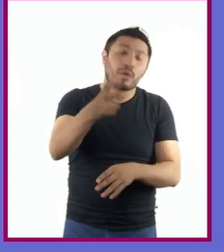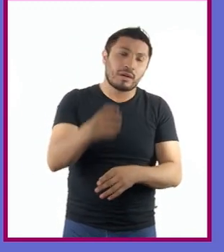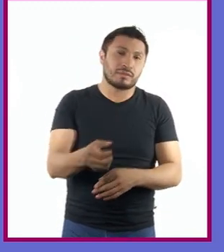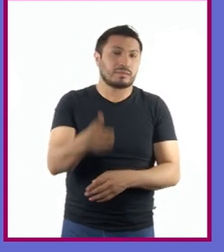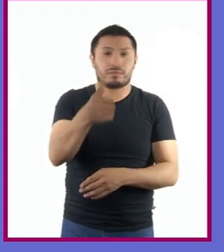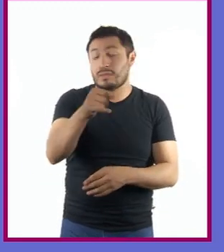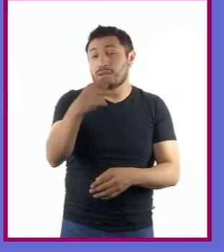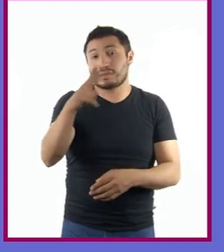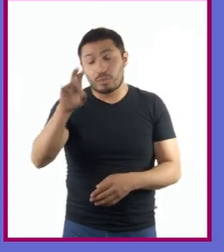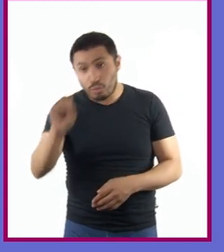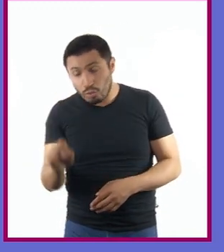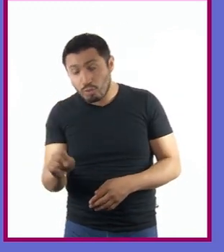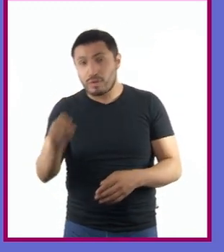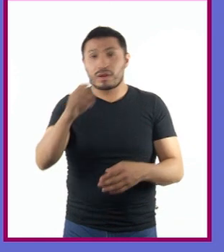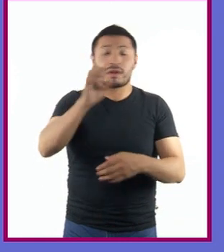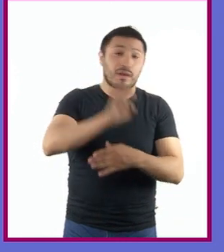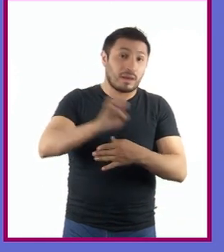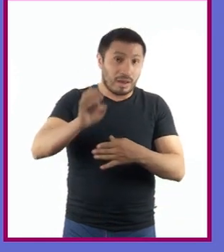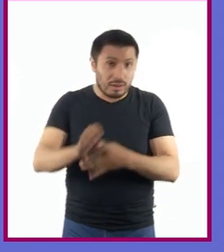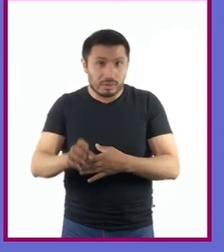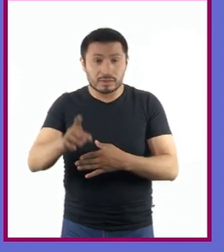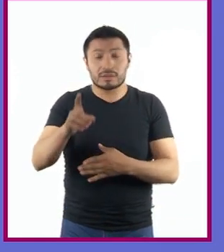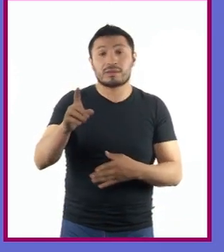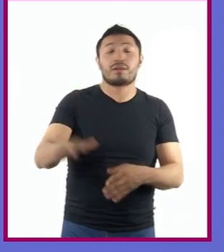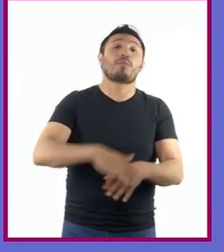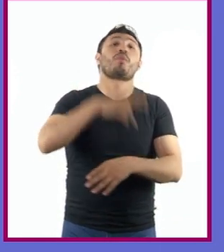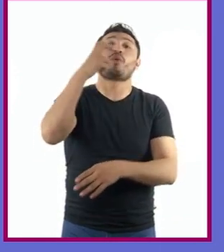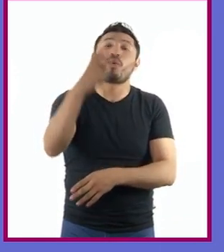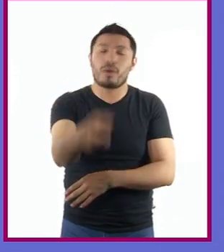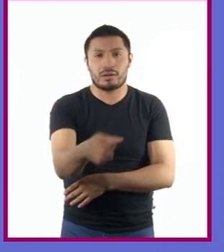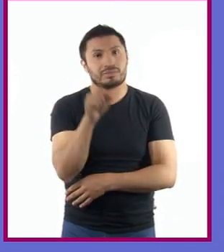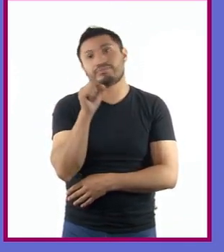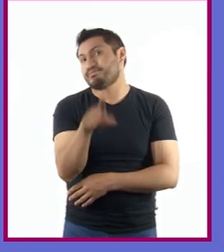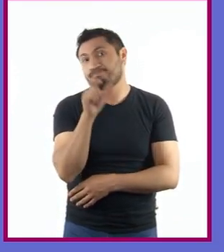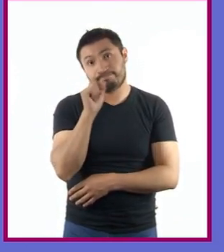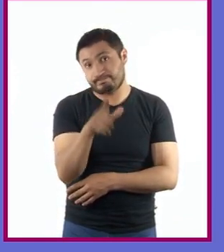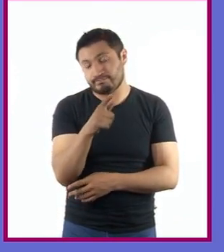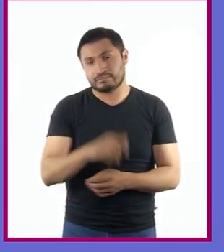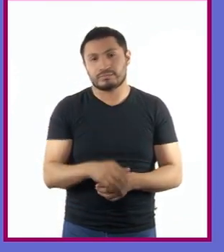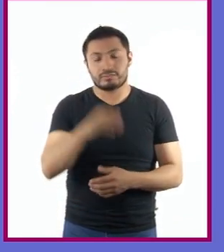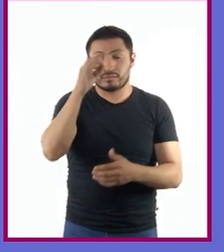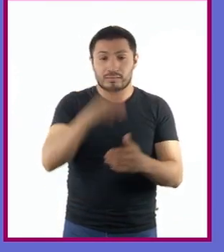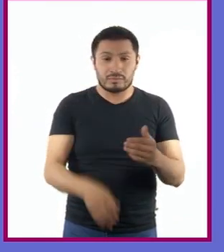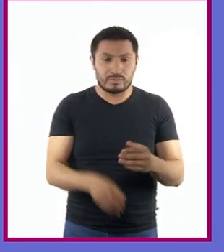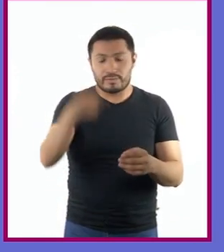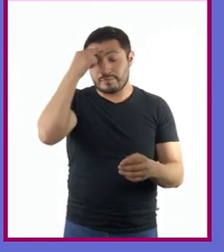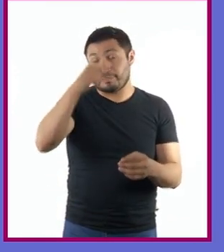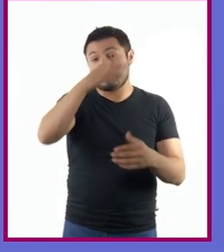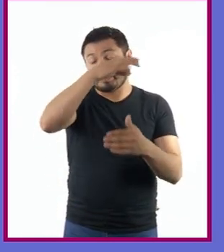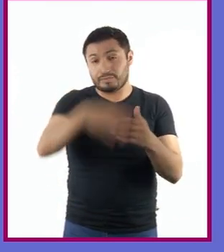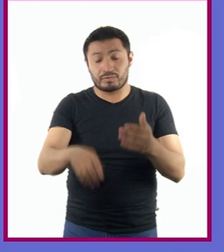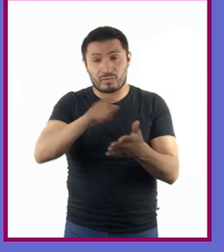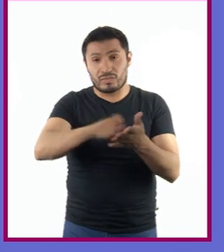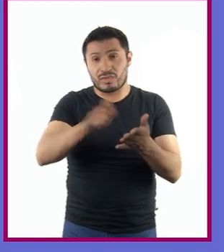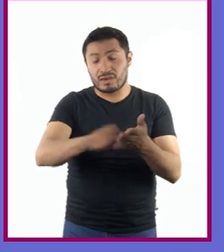así pues, por consiguiente. Por último están los conectores para concluir o resumir un texto argumentativo.